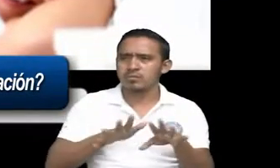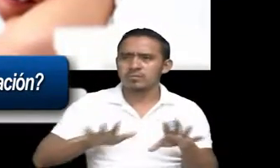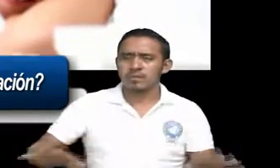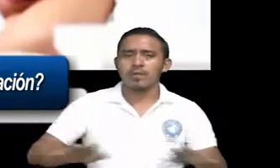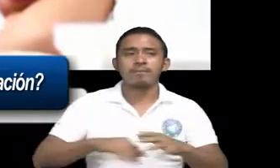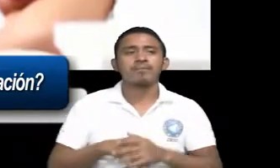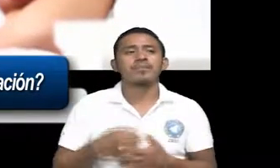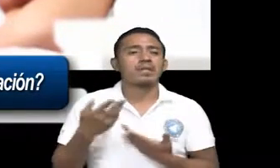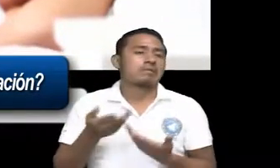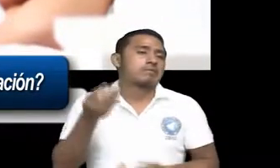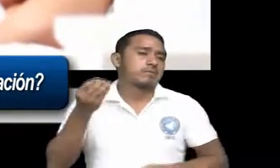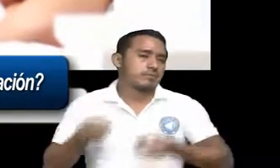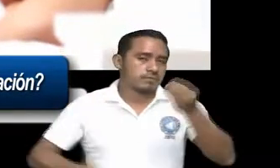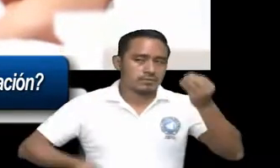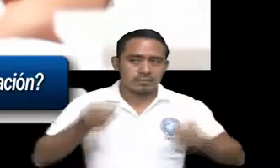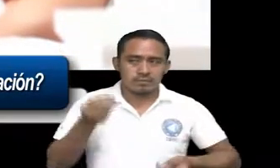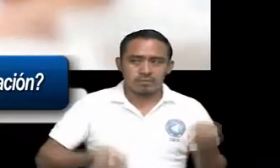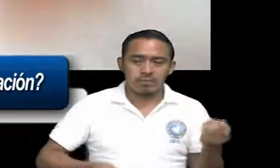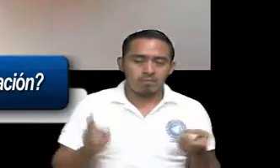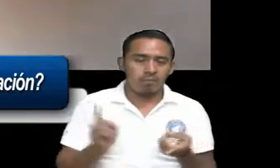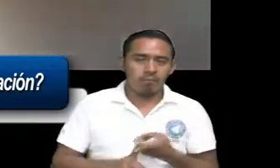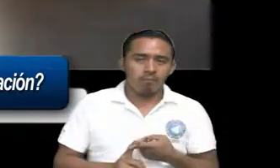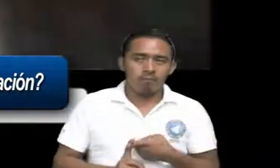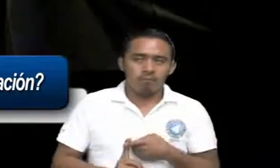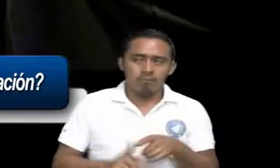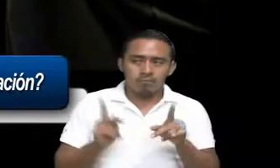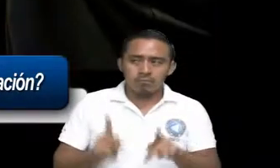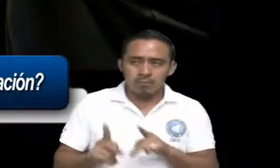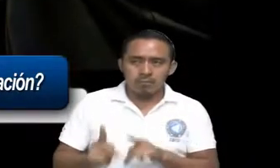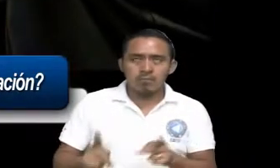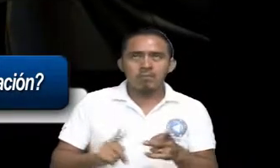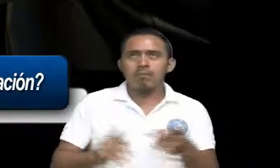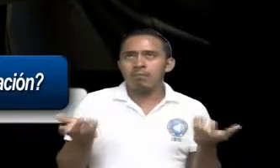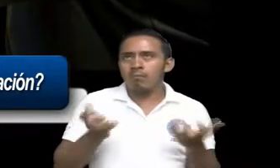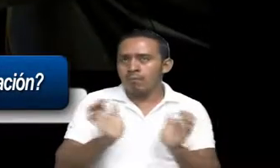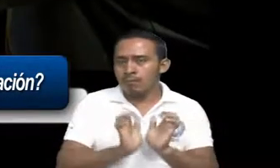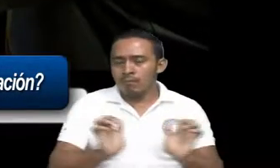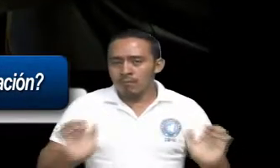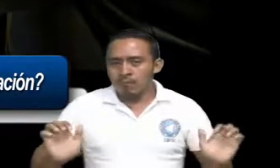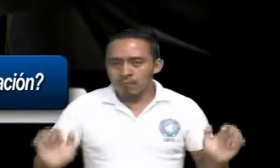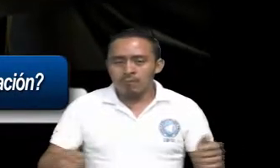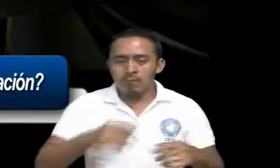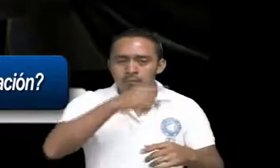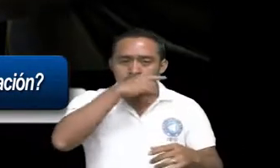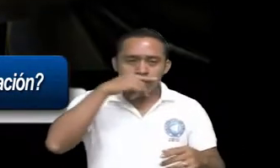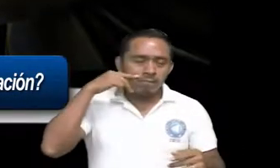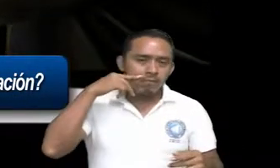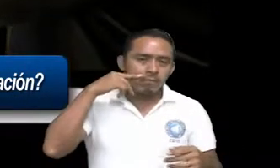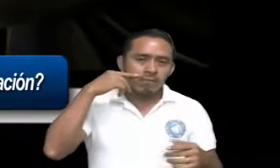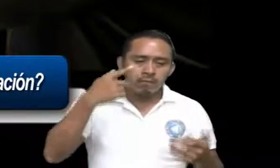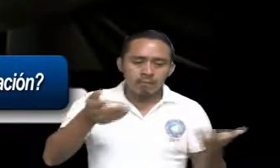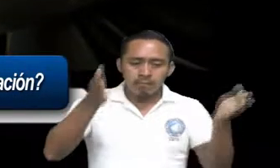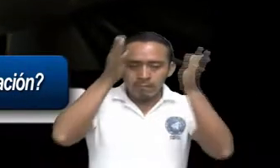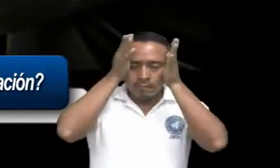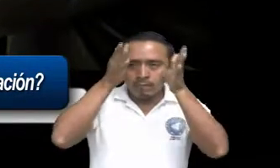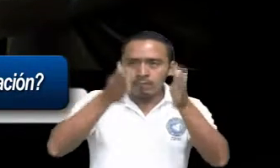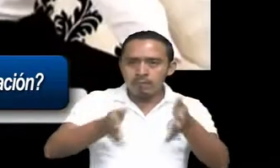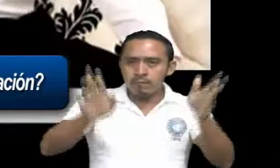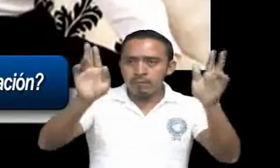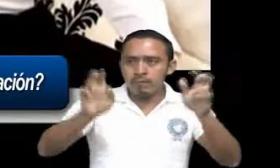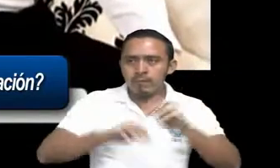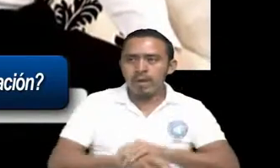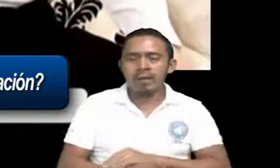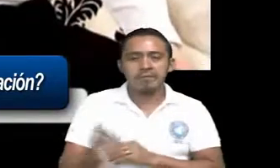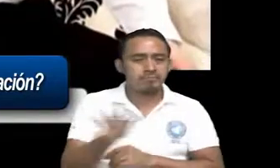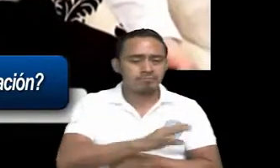depender mucho la personalidad del niño, cómo los padres van a abordar esta situación. Entonces